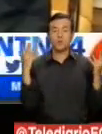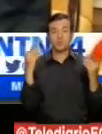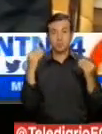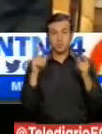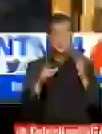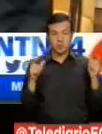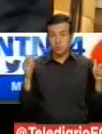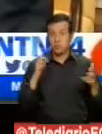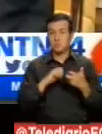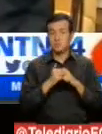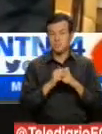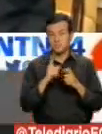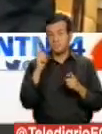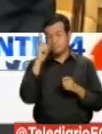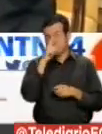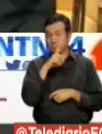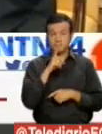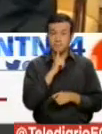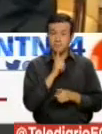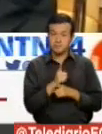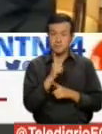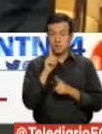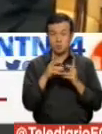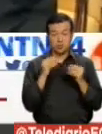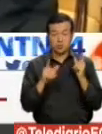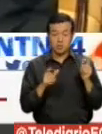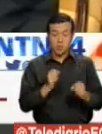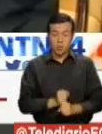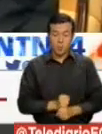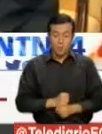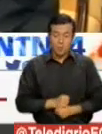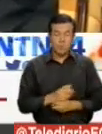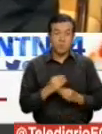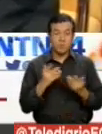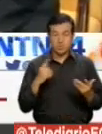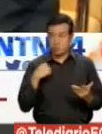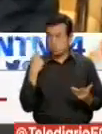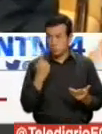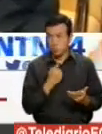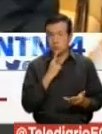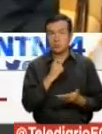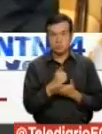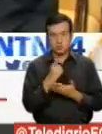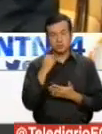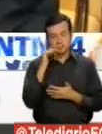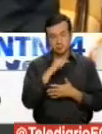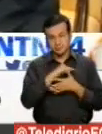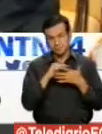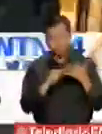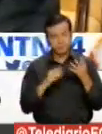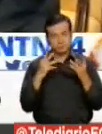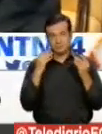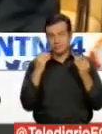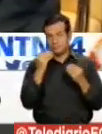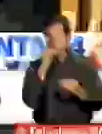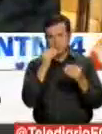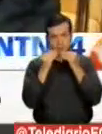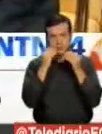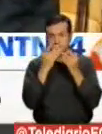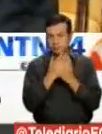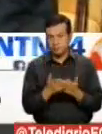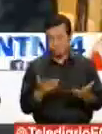gente en problemas. Simplemente por hambre. Entonces, nosotros estamos enviando una gran cantidad de comida y